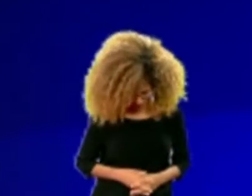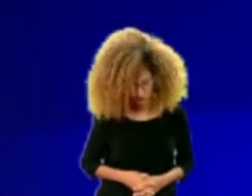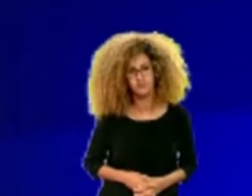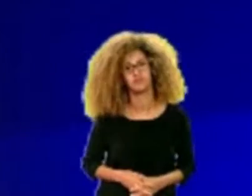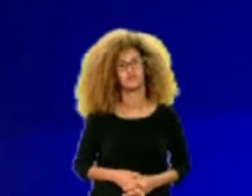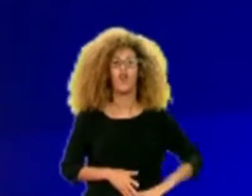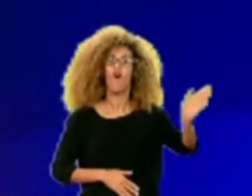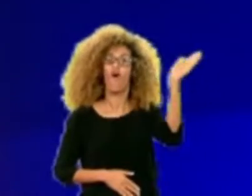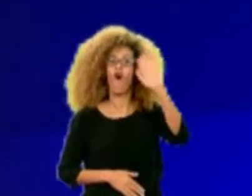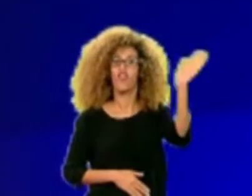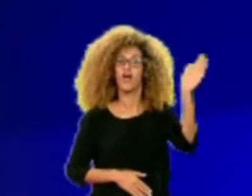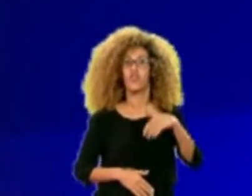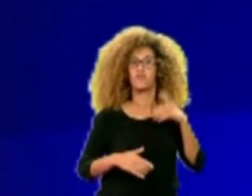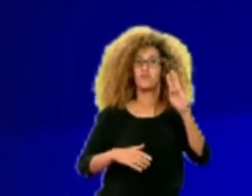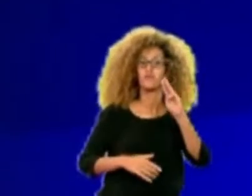Hola, don Pepito.